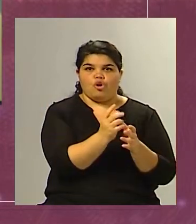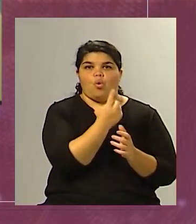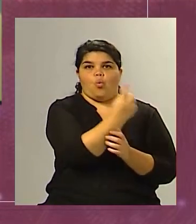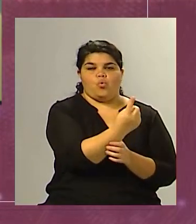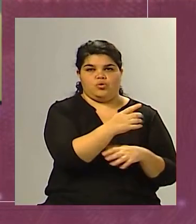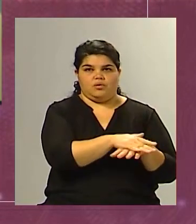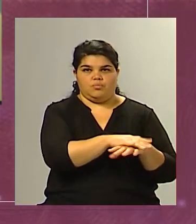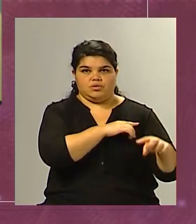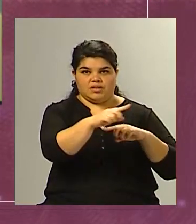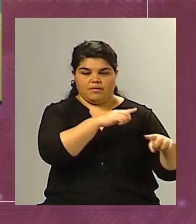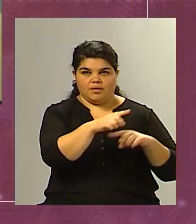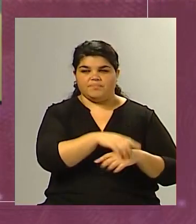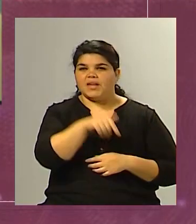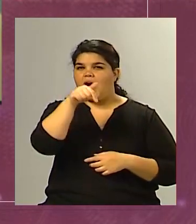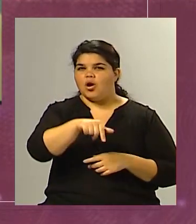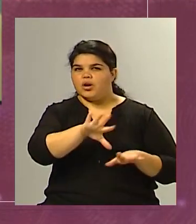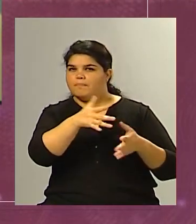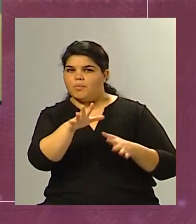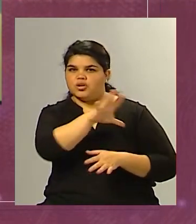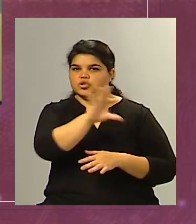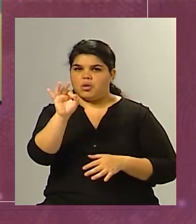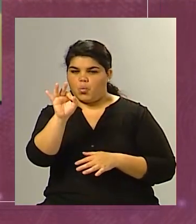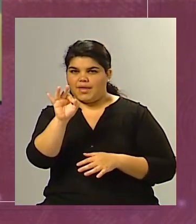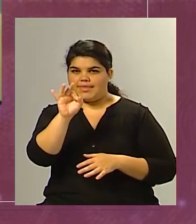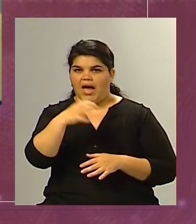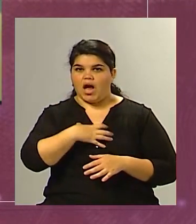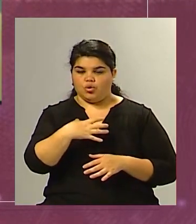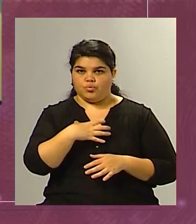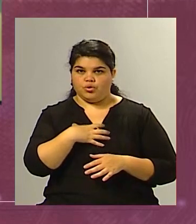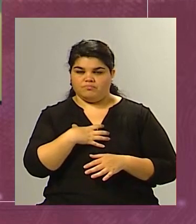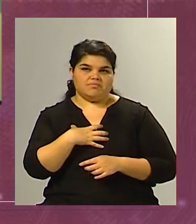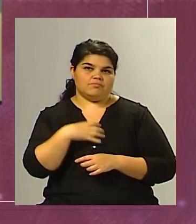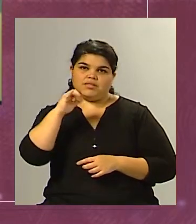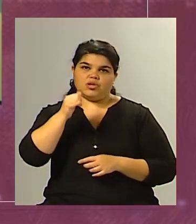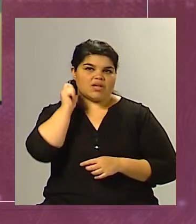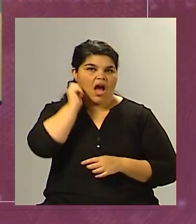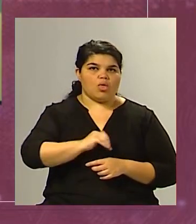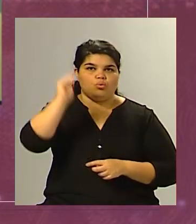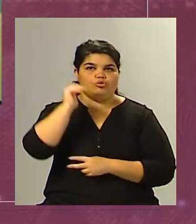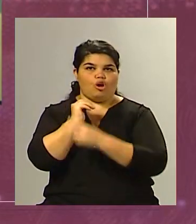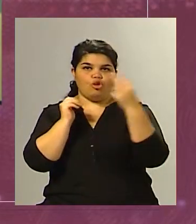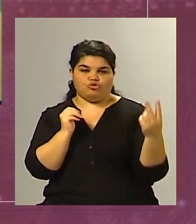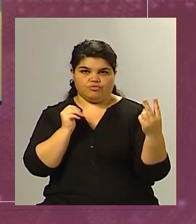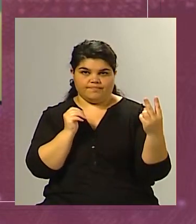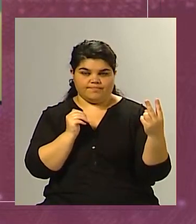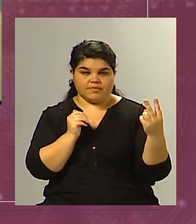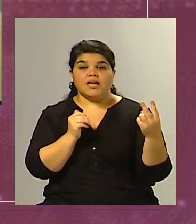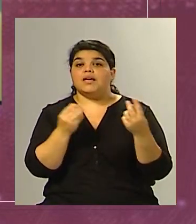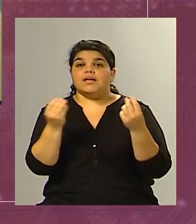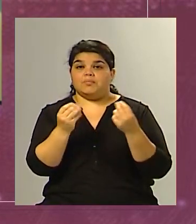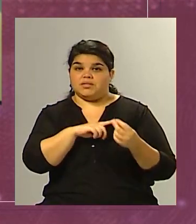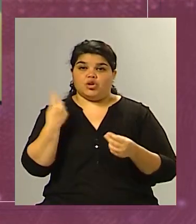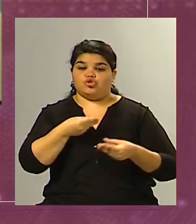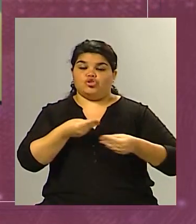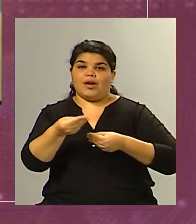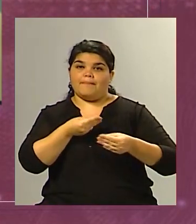micros aproximadamente están viajando 50 chicos. Por ley deberían ir dos. Nosotros como empresa estamos disponiendo